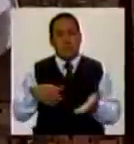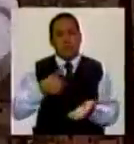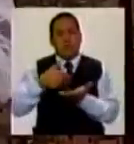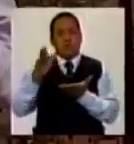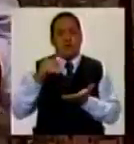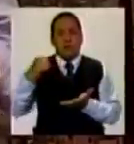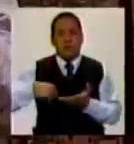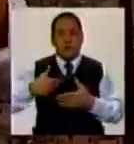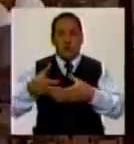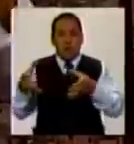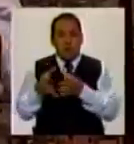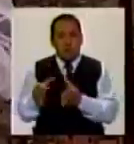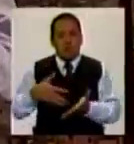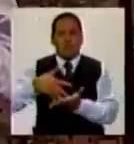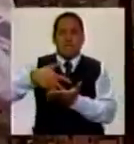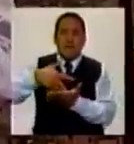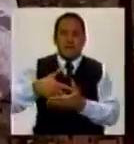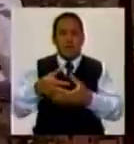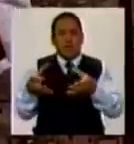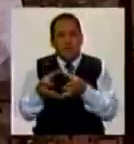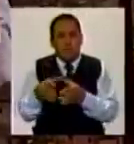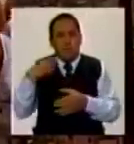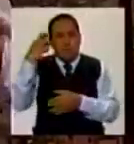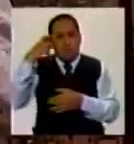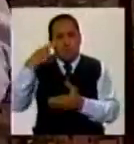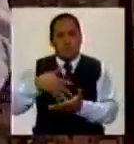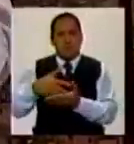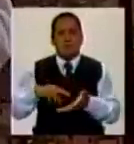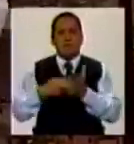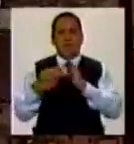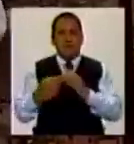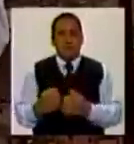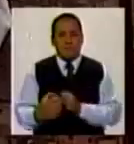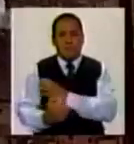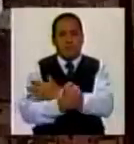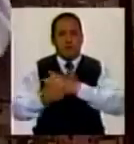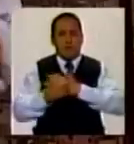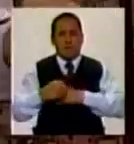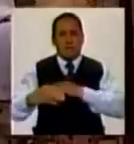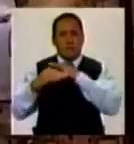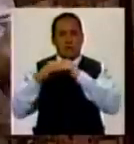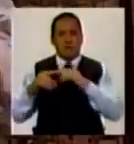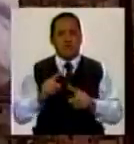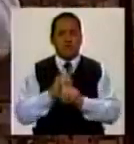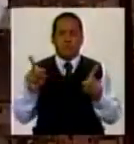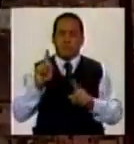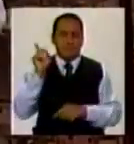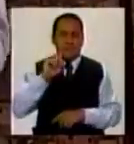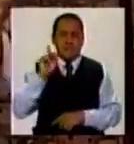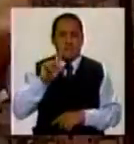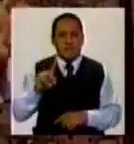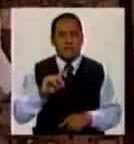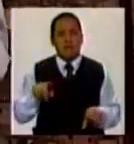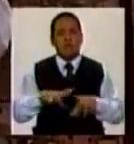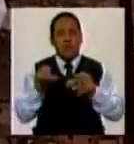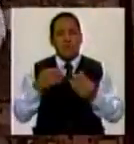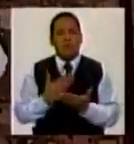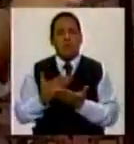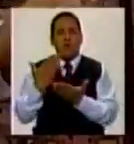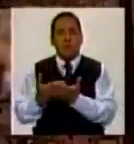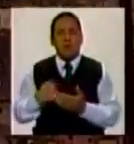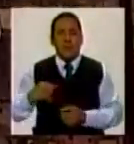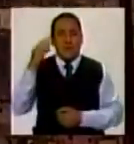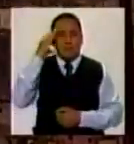con instituciones débiles y con partidos débiles fortalece la democracia. Eso es claramente una mentira y está bien probado en la